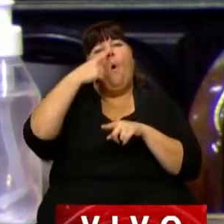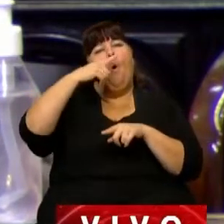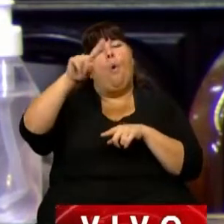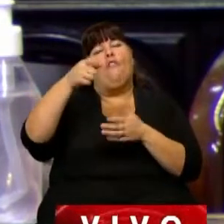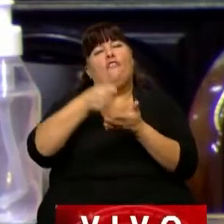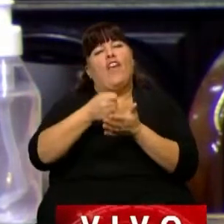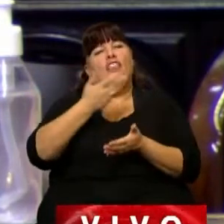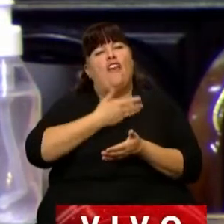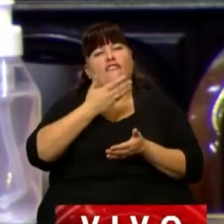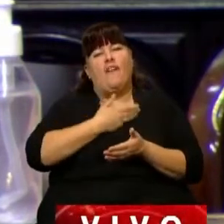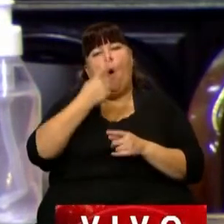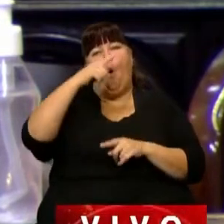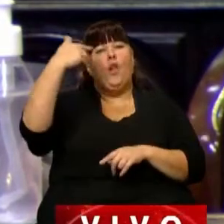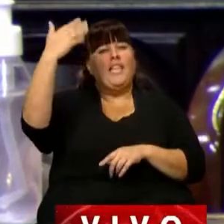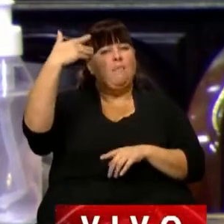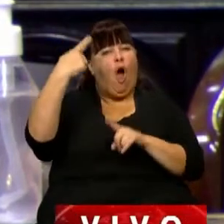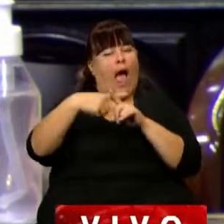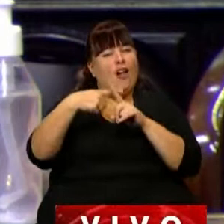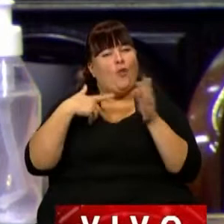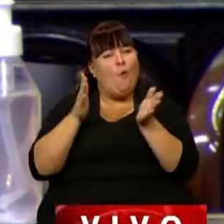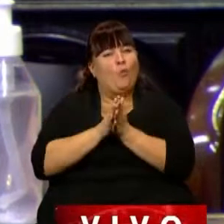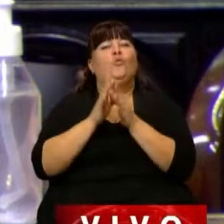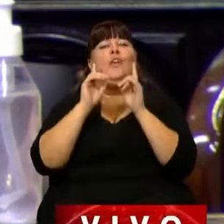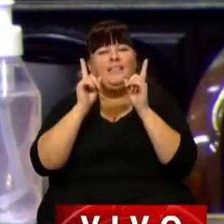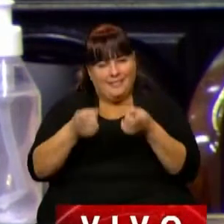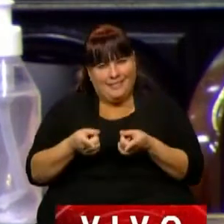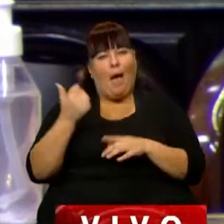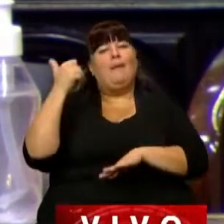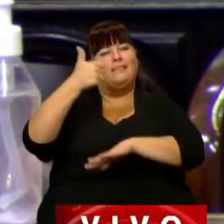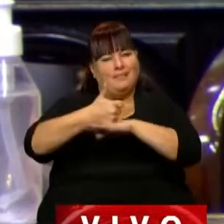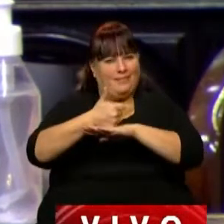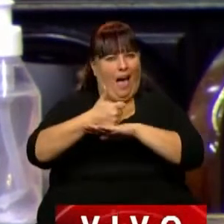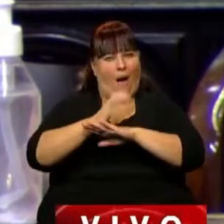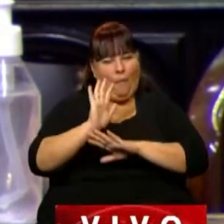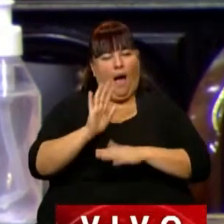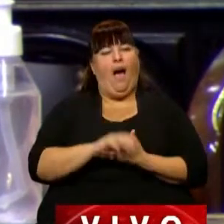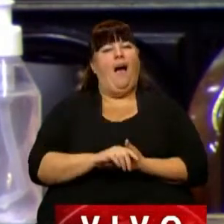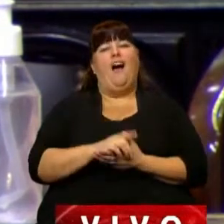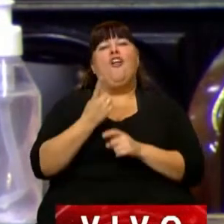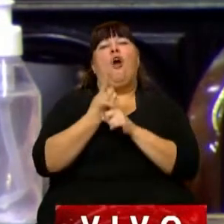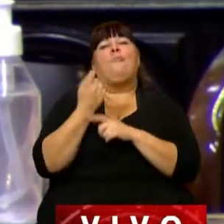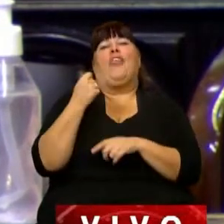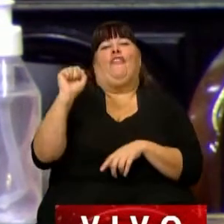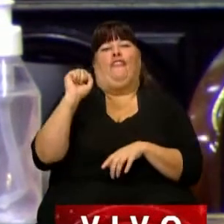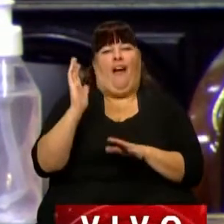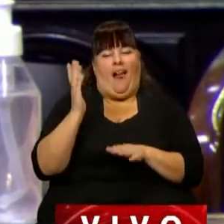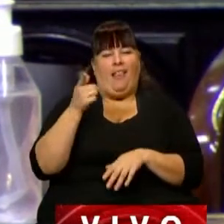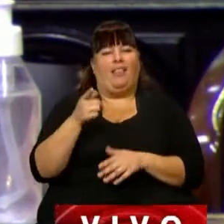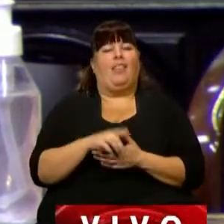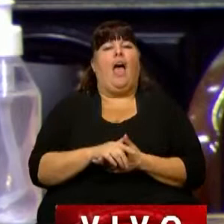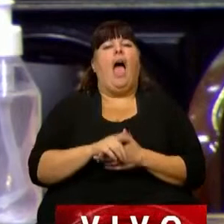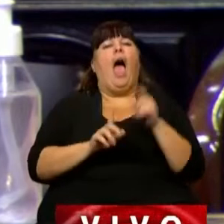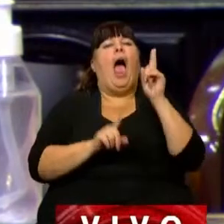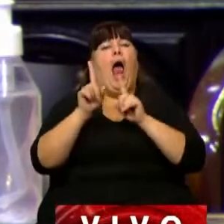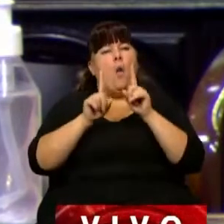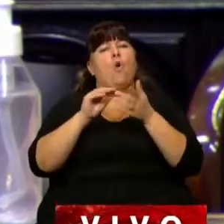de febrero, en el último acto que hicimos juntos, también allí estuvo presente. No podía estar ausente.